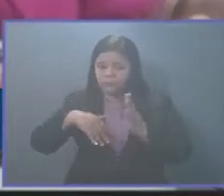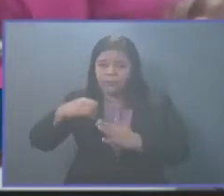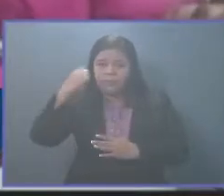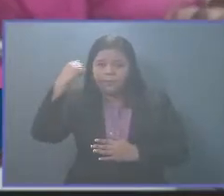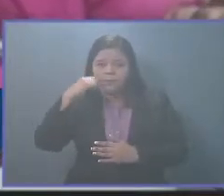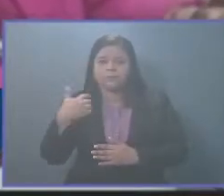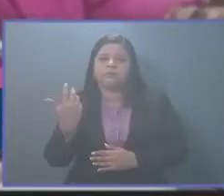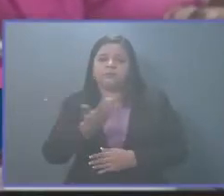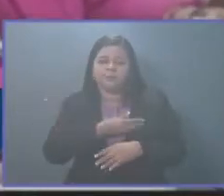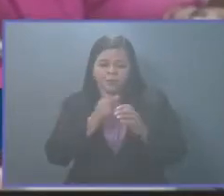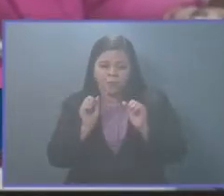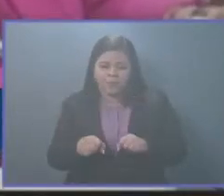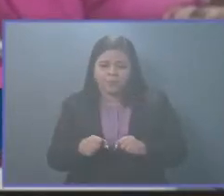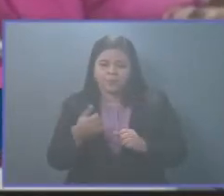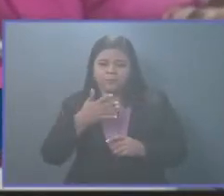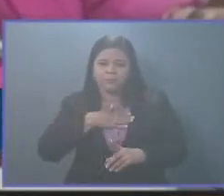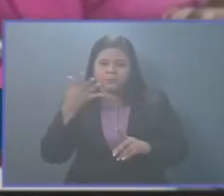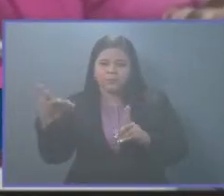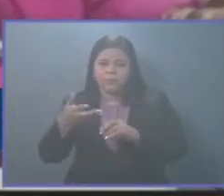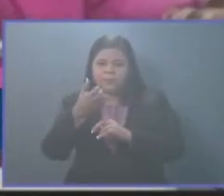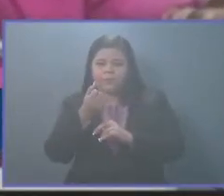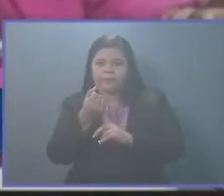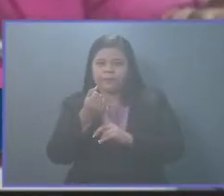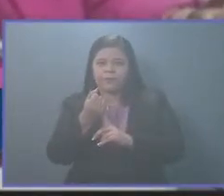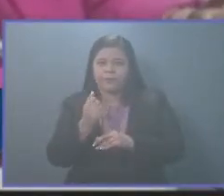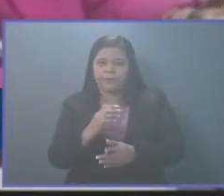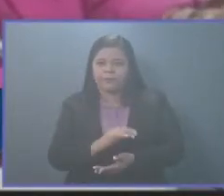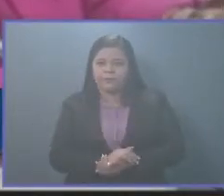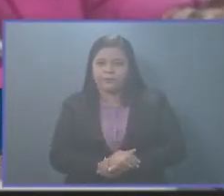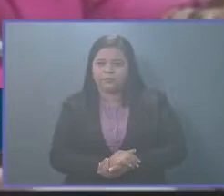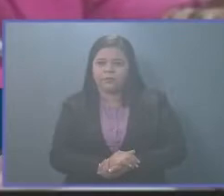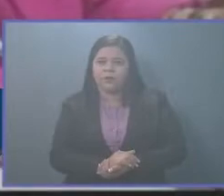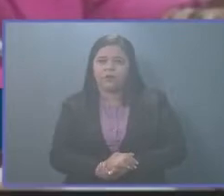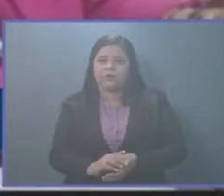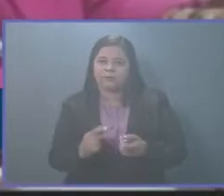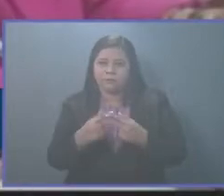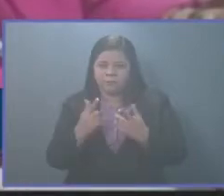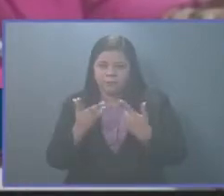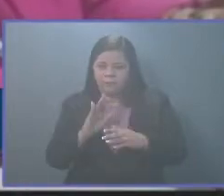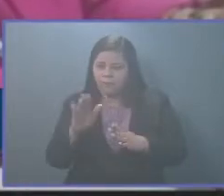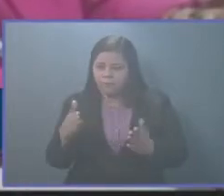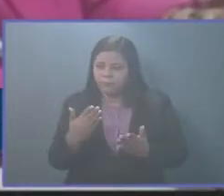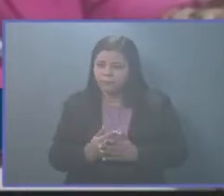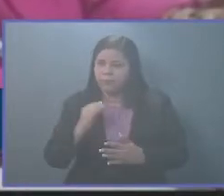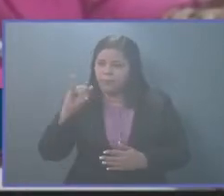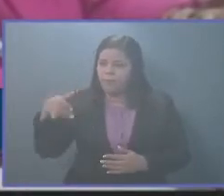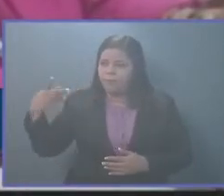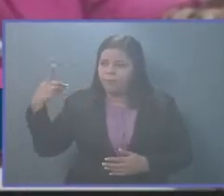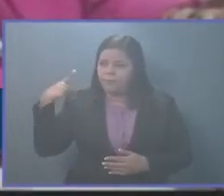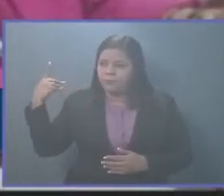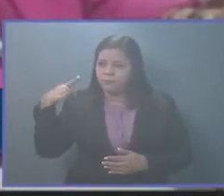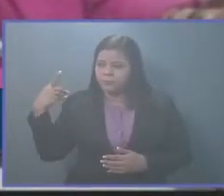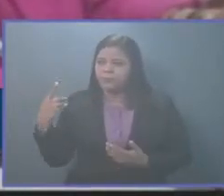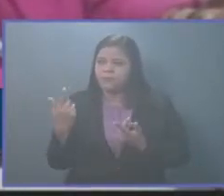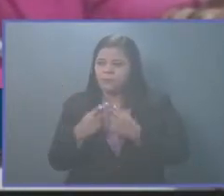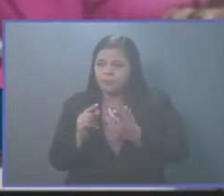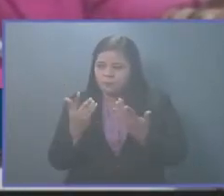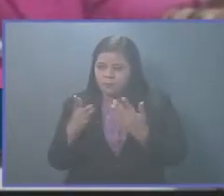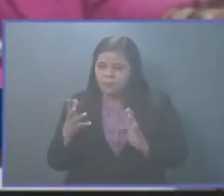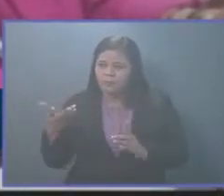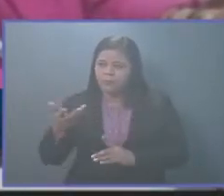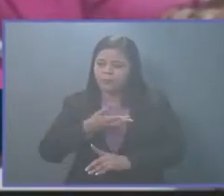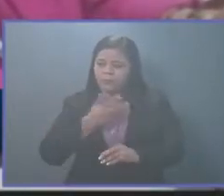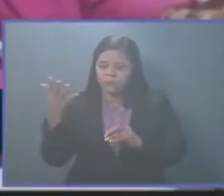para destacar es que había un espíritu, ¿no?, dentro de el comité y la junta directiva, ¿verdad? Y el espíritu, creo que en su